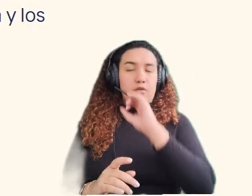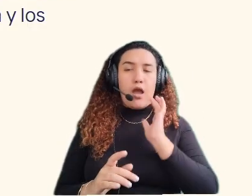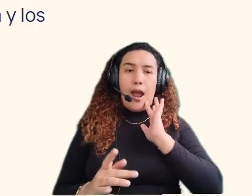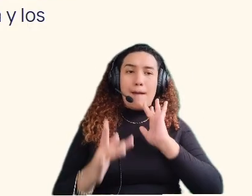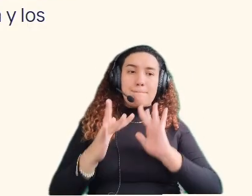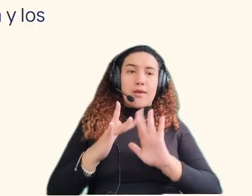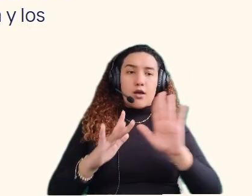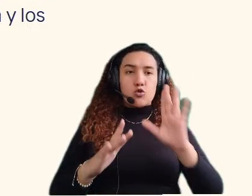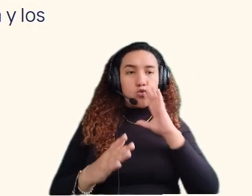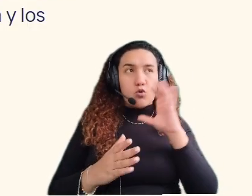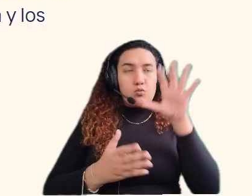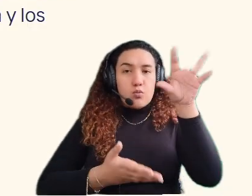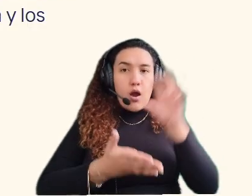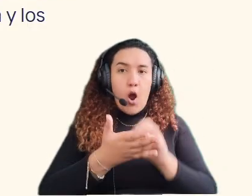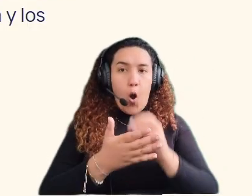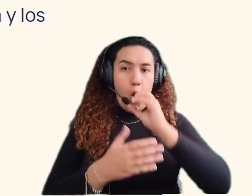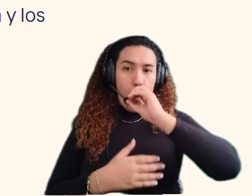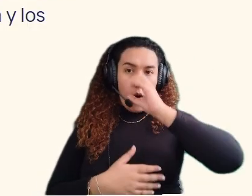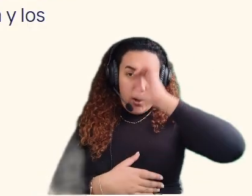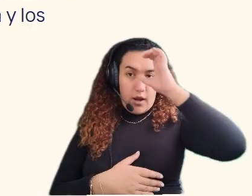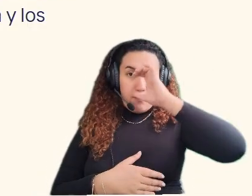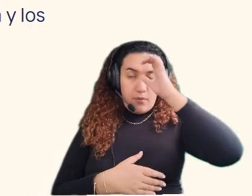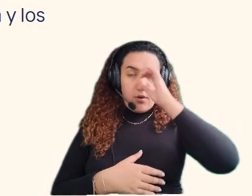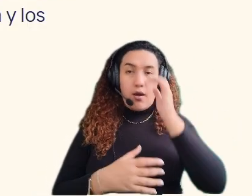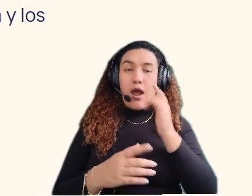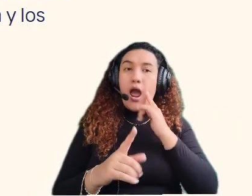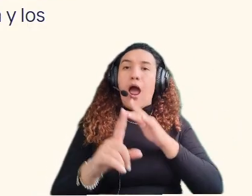de carbono en el contexto del cambio climático.